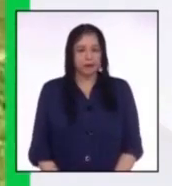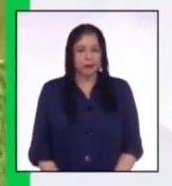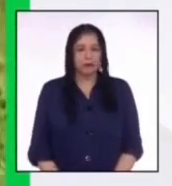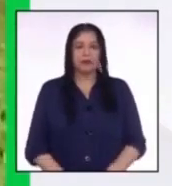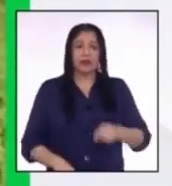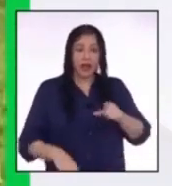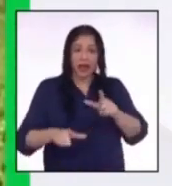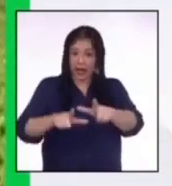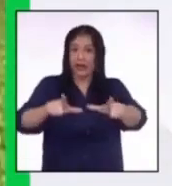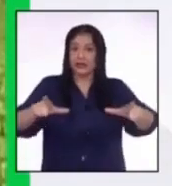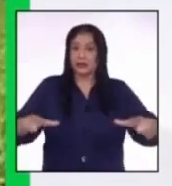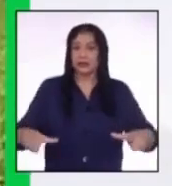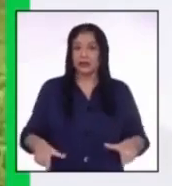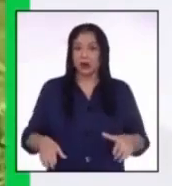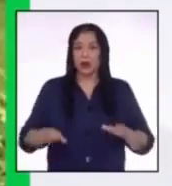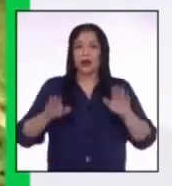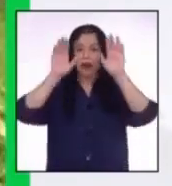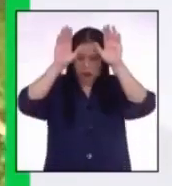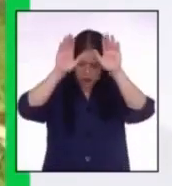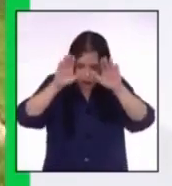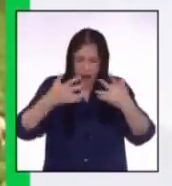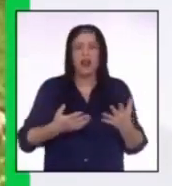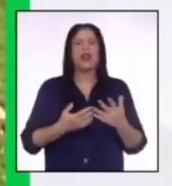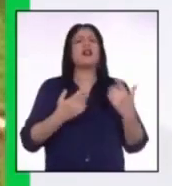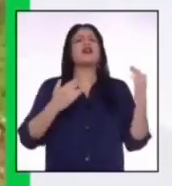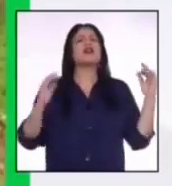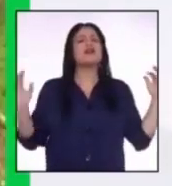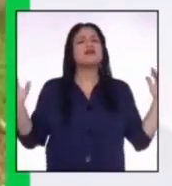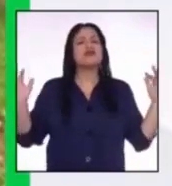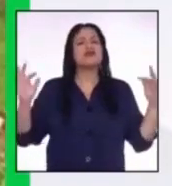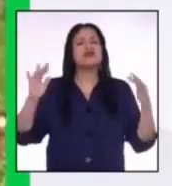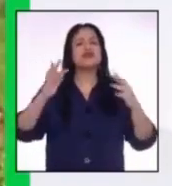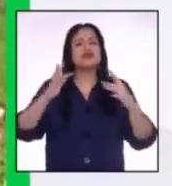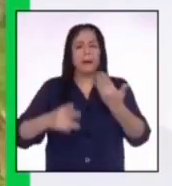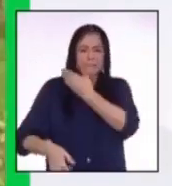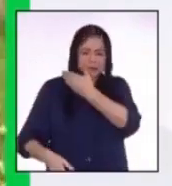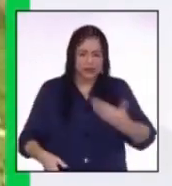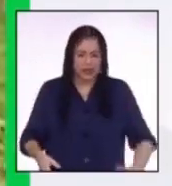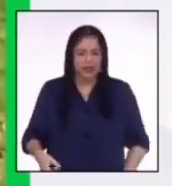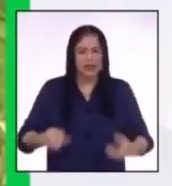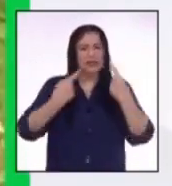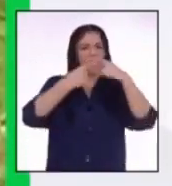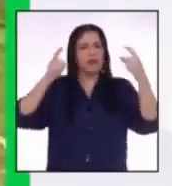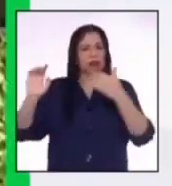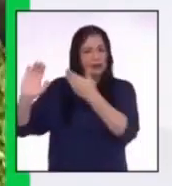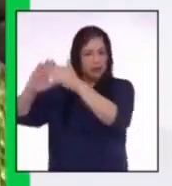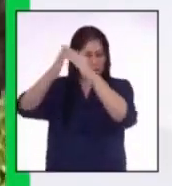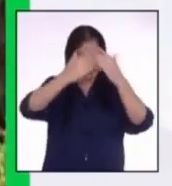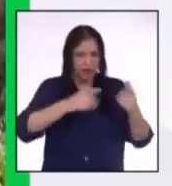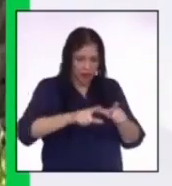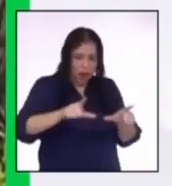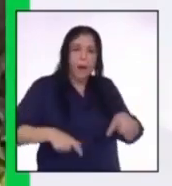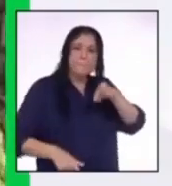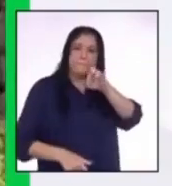a este lugar sagrado vinieron los presidentes y miembros de las comunidades de pitumarca para que conozcan y